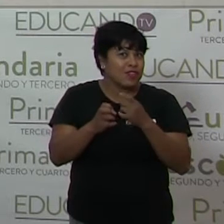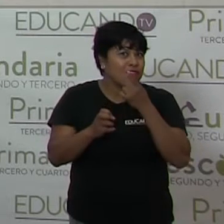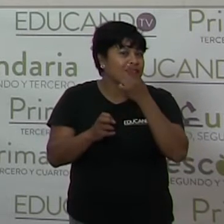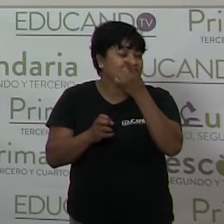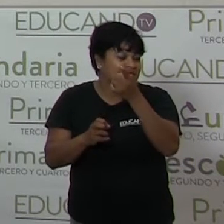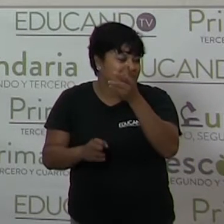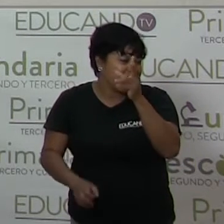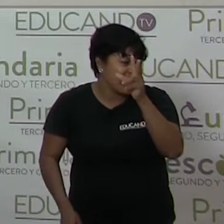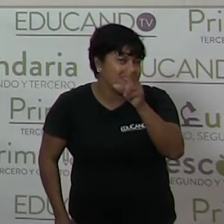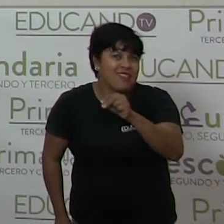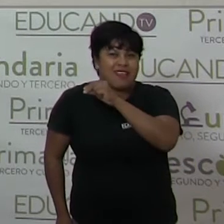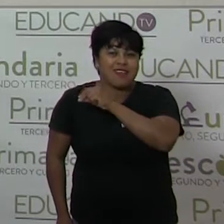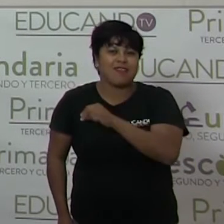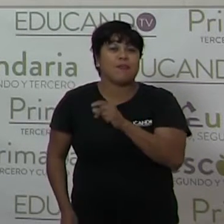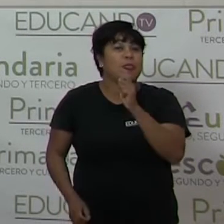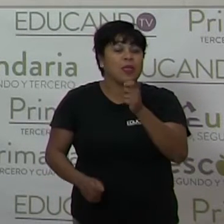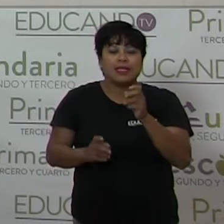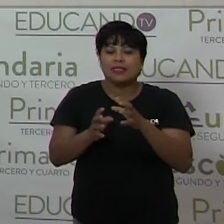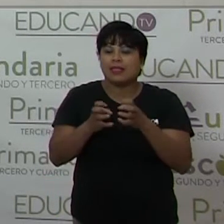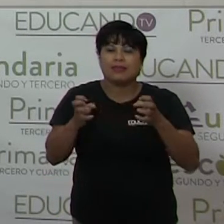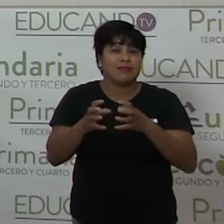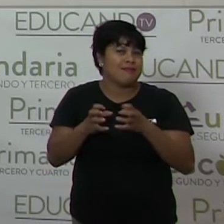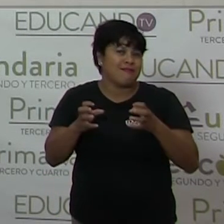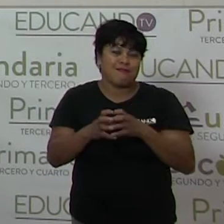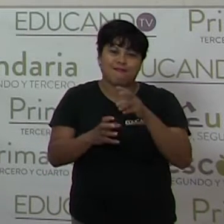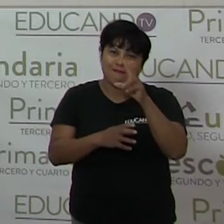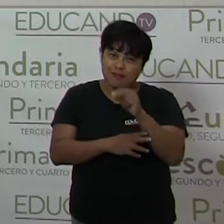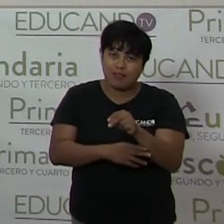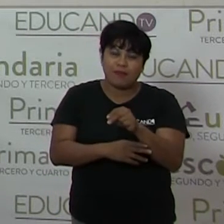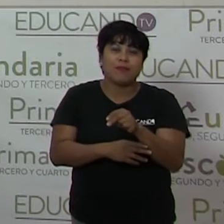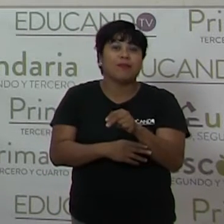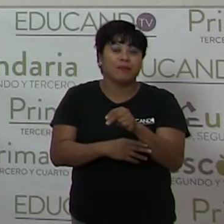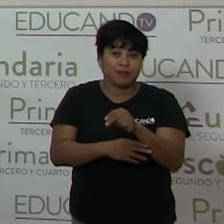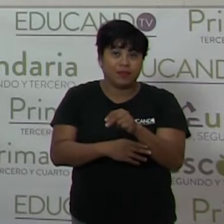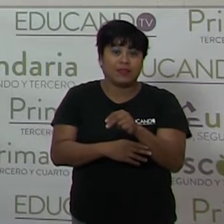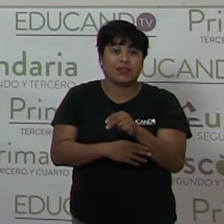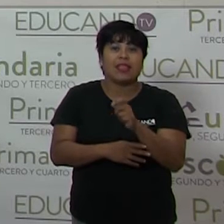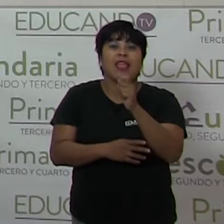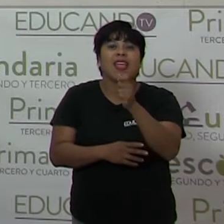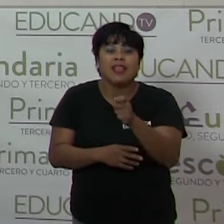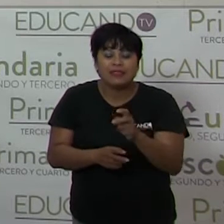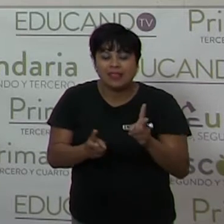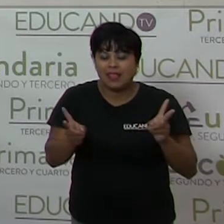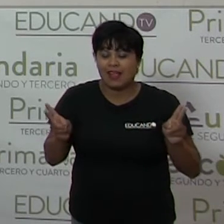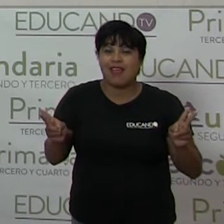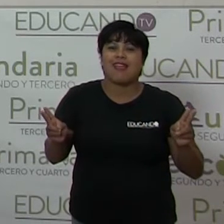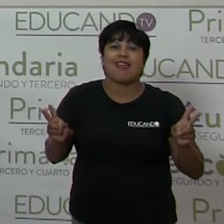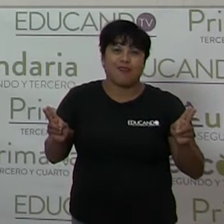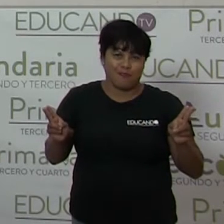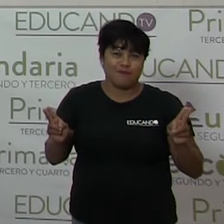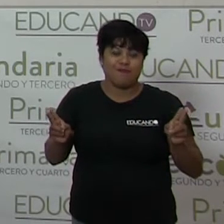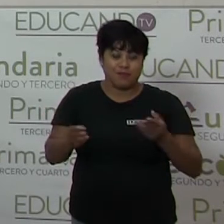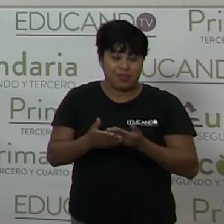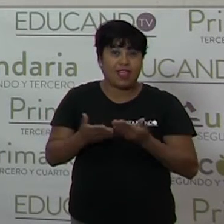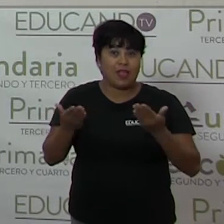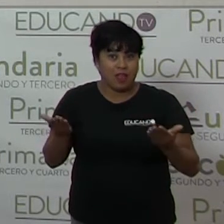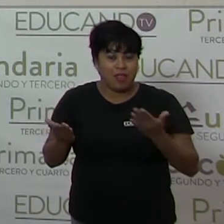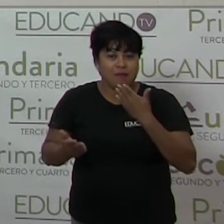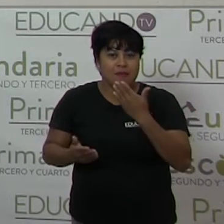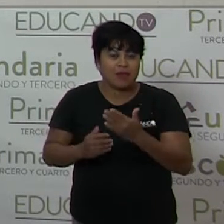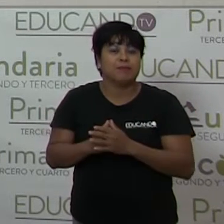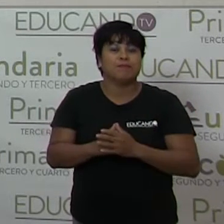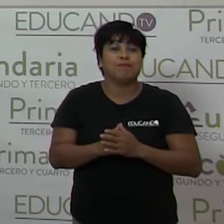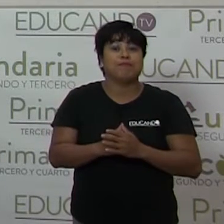yo les dije no no es un castillo es un cangrejo y